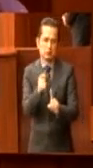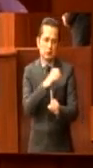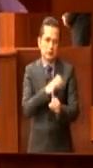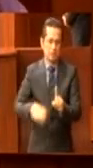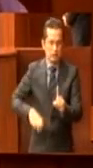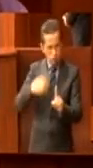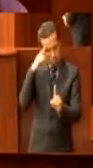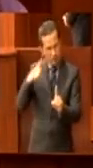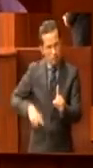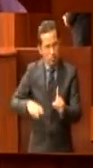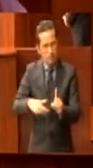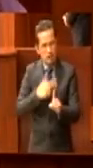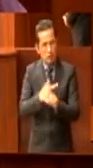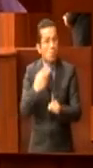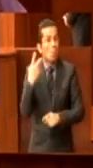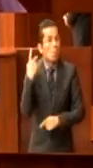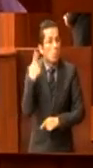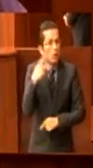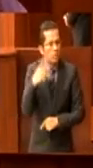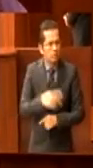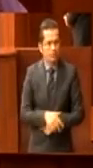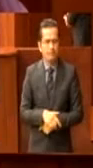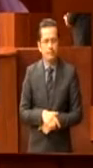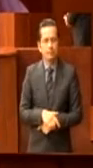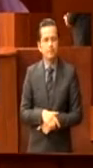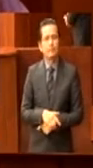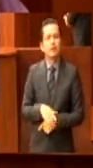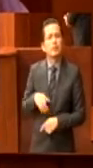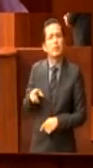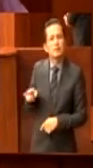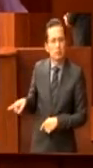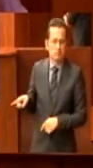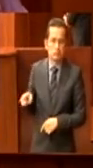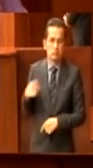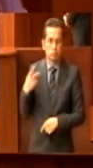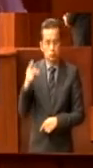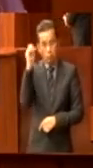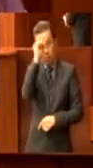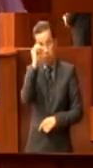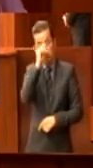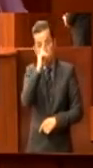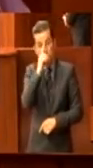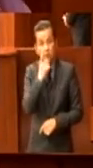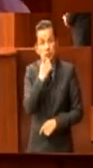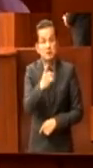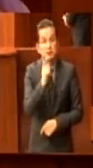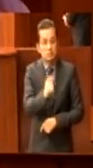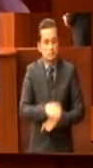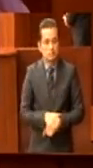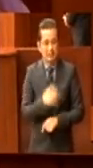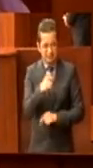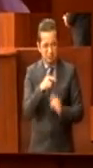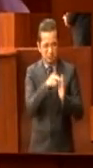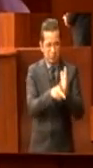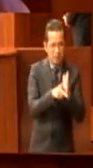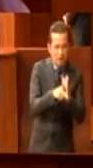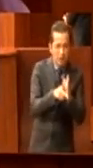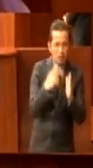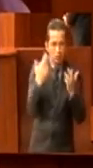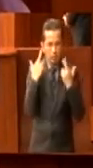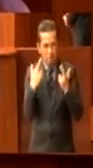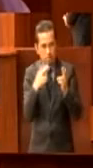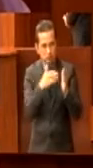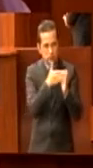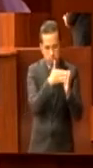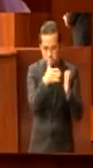pues desde su perspectiva la forma en que se confeccionó el promocional reforzaba estereotipos